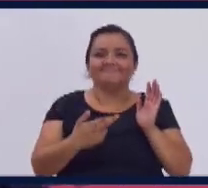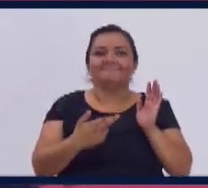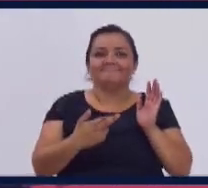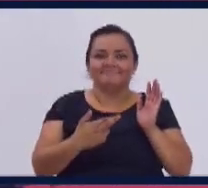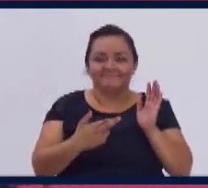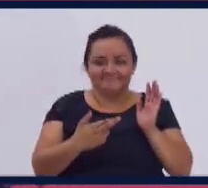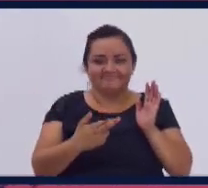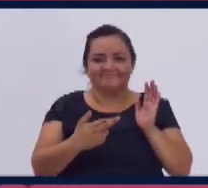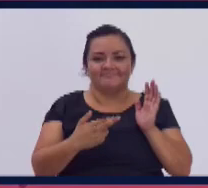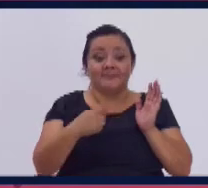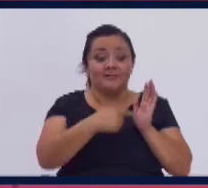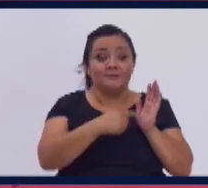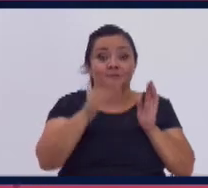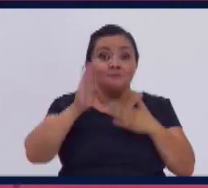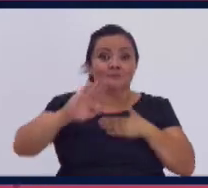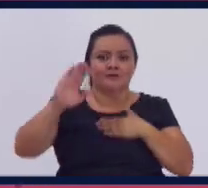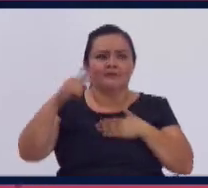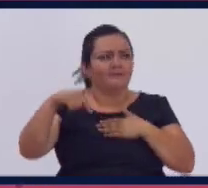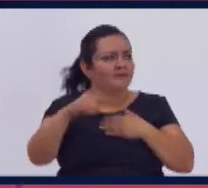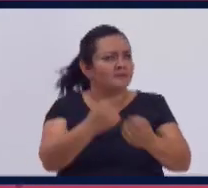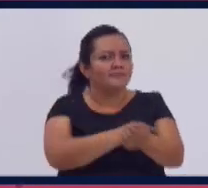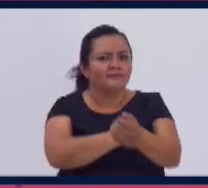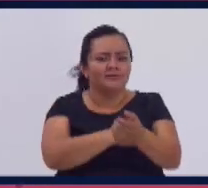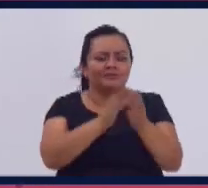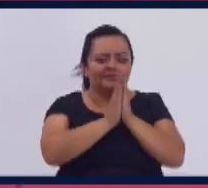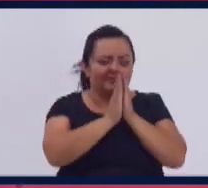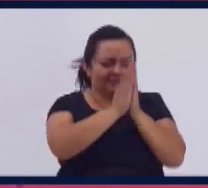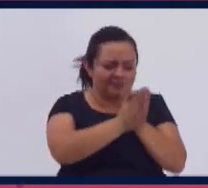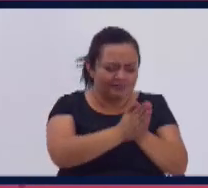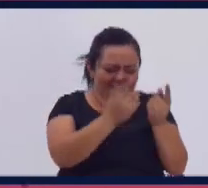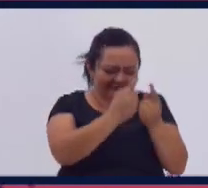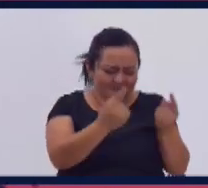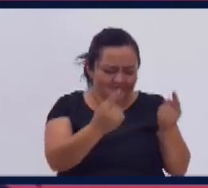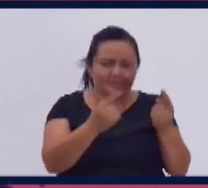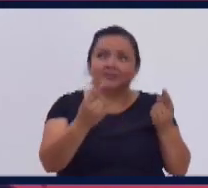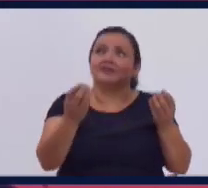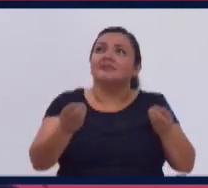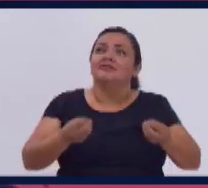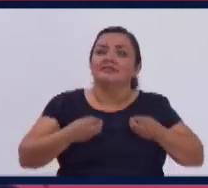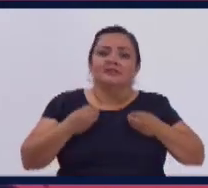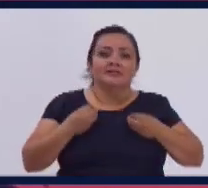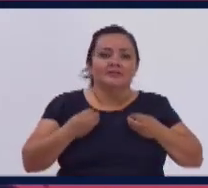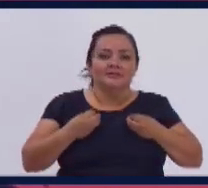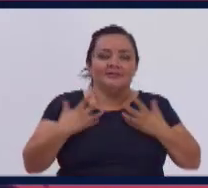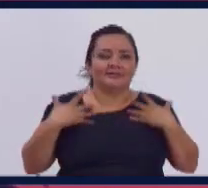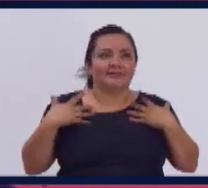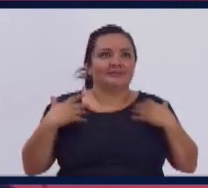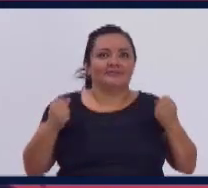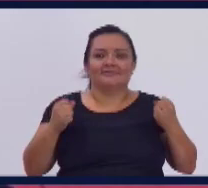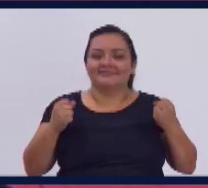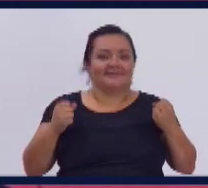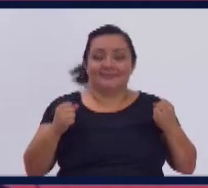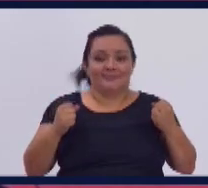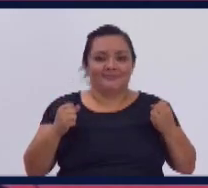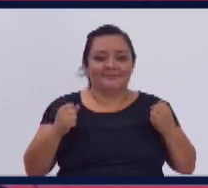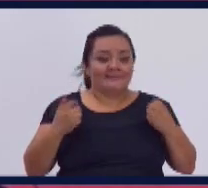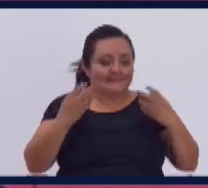vacía. Y comienzas a ir a hospitales y comienzas a orar y la gente comienza a recibir, no sanidad, comienzan a recibir